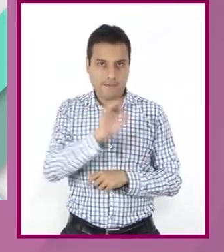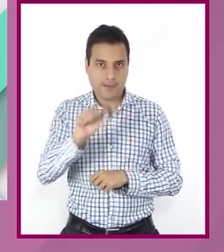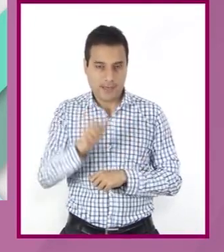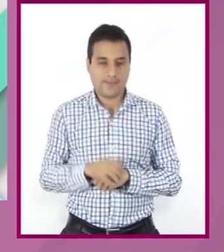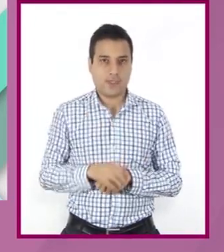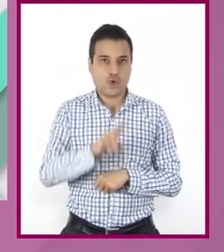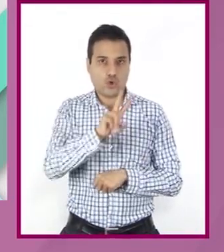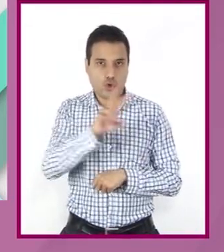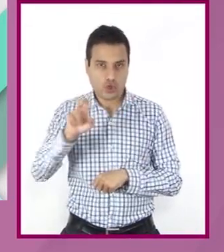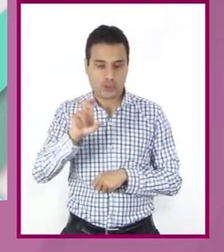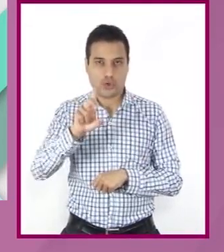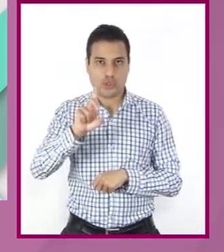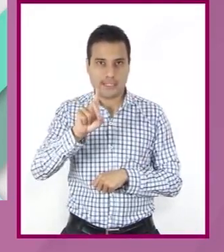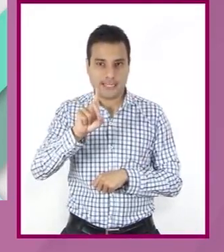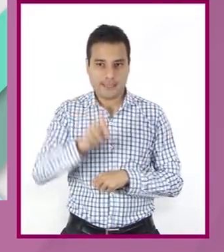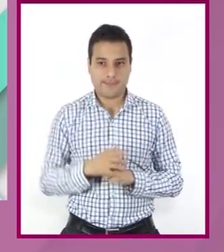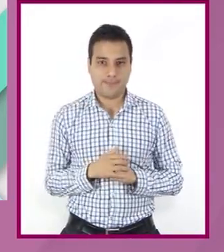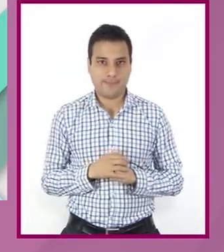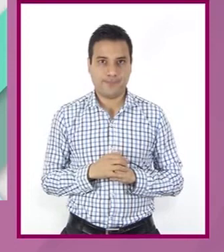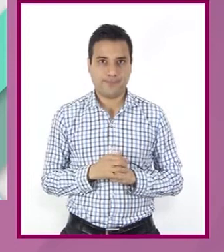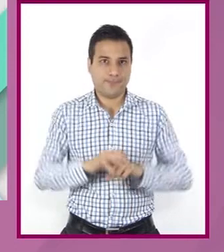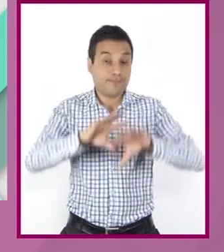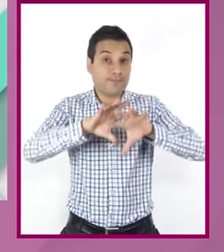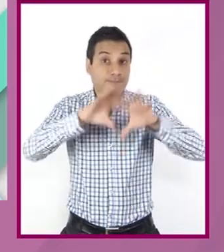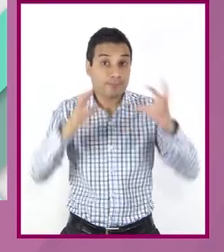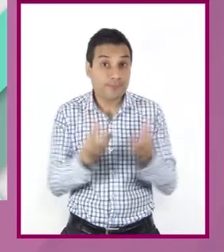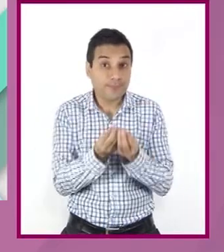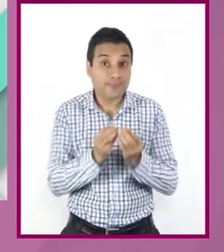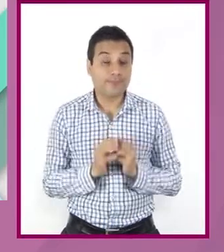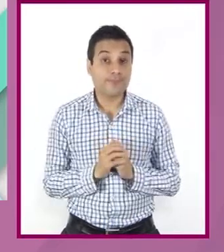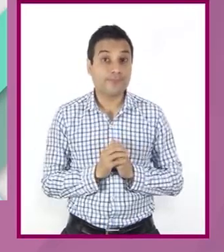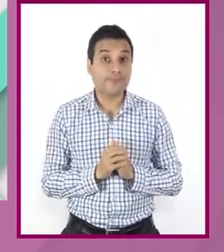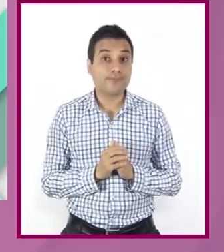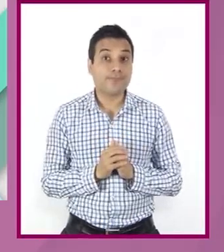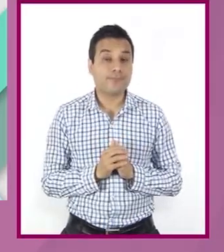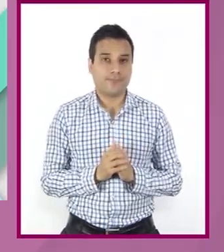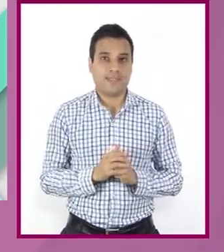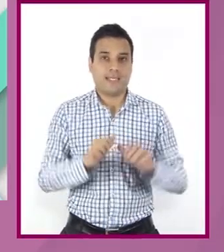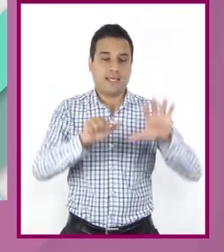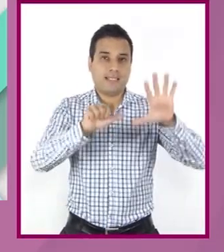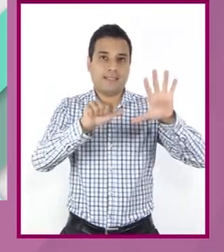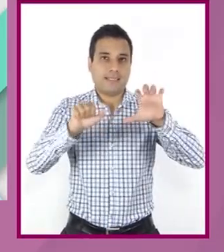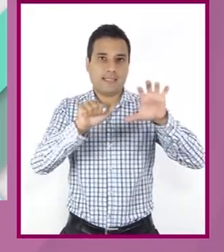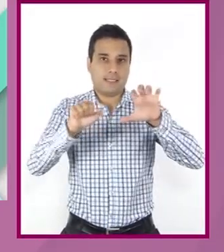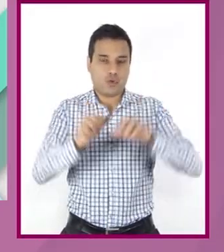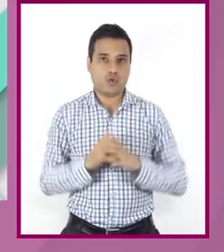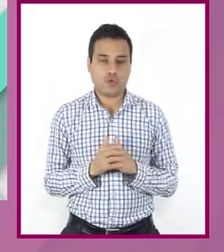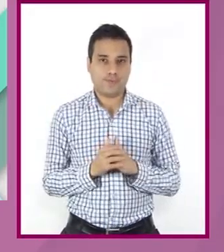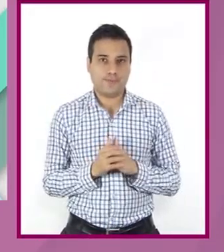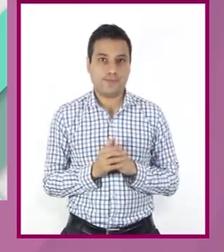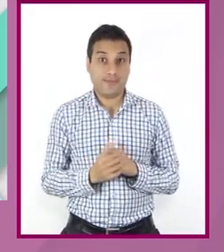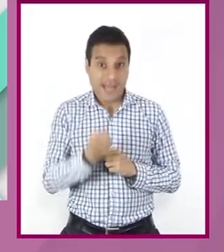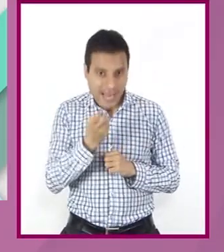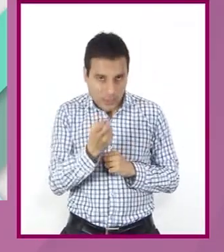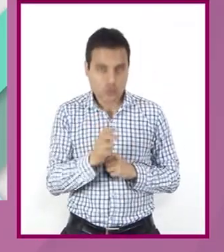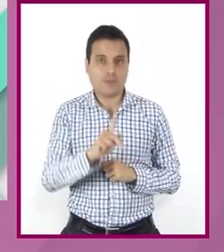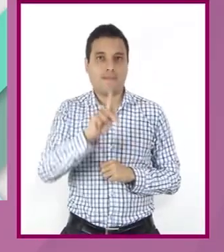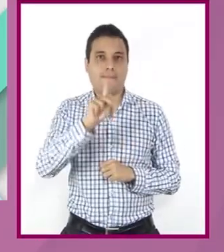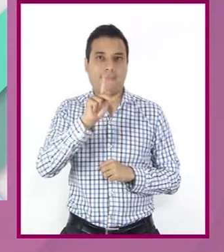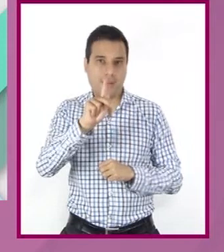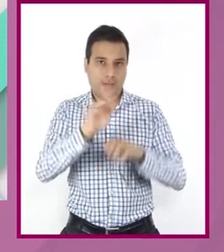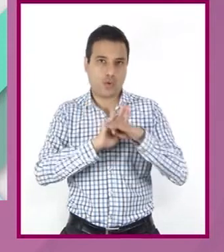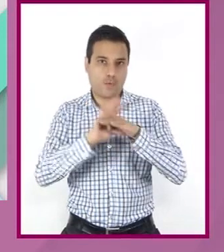mide 230 metros. Esto nos da como resultado 600 metros, que es el perímetro de la figura